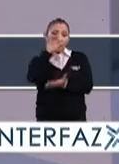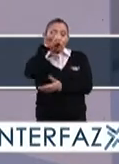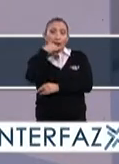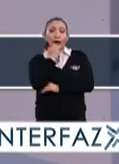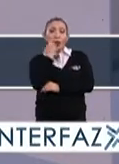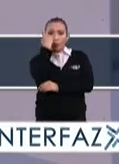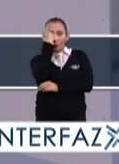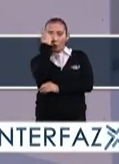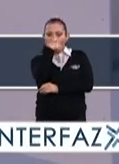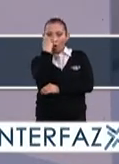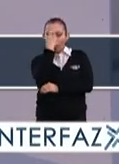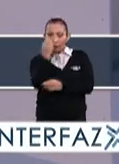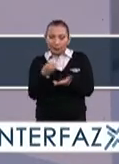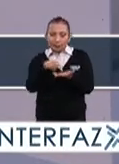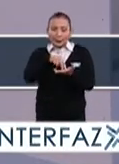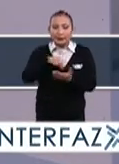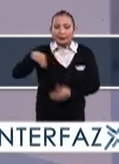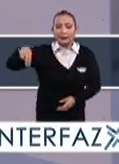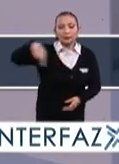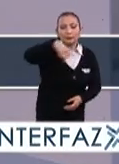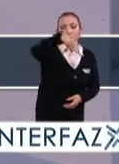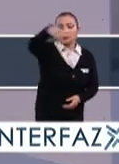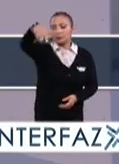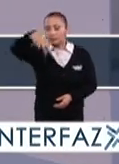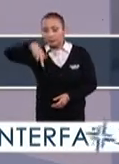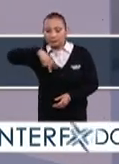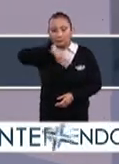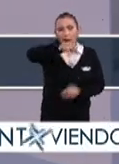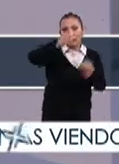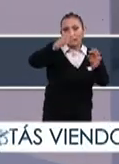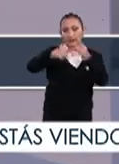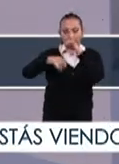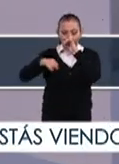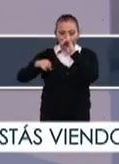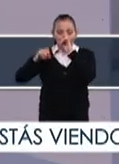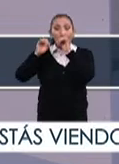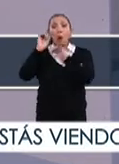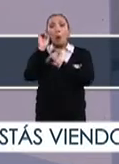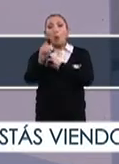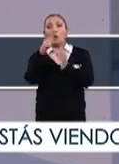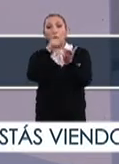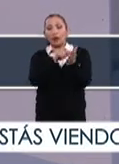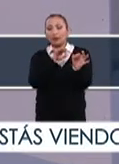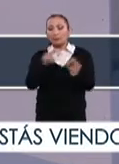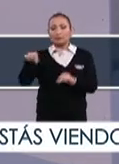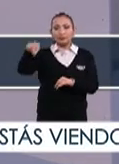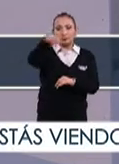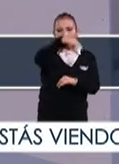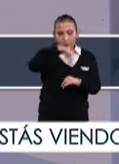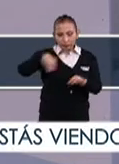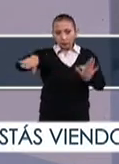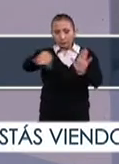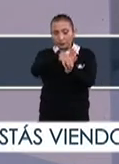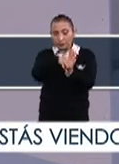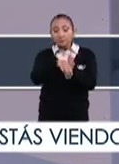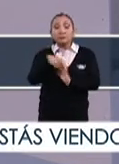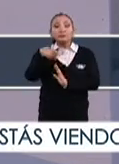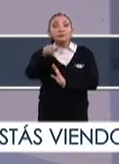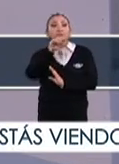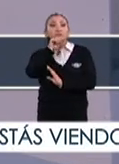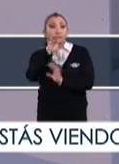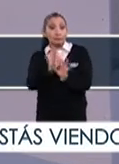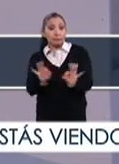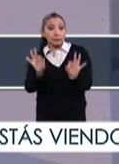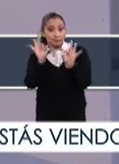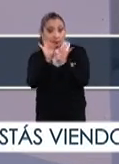menos cada hora levantarnos y dar pasitos así en nuestra oficina o en nuestro lugar de trabajo o en nuestro cuarto. Pero también es